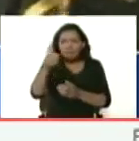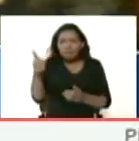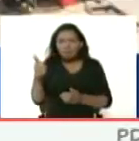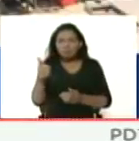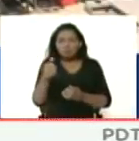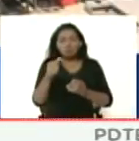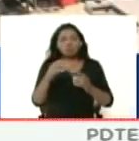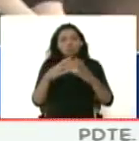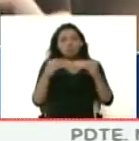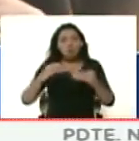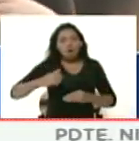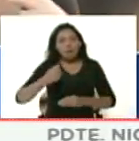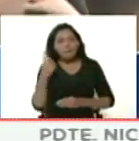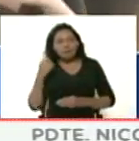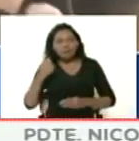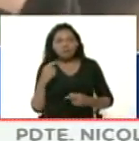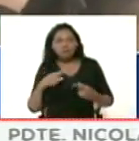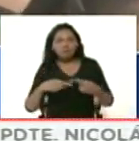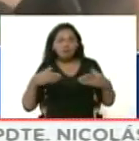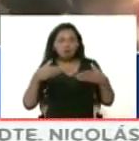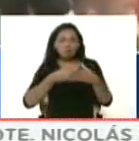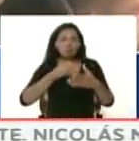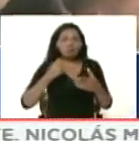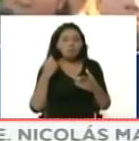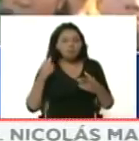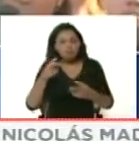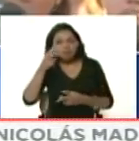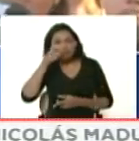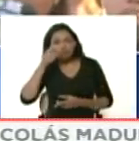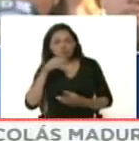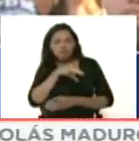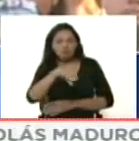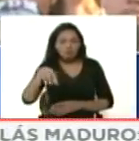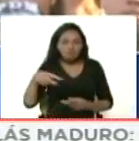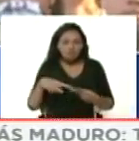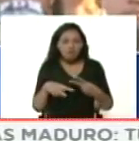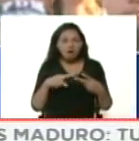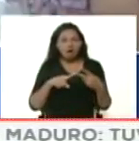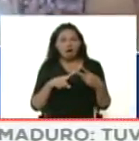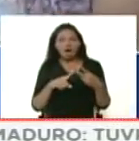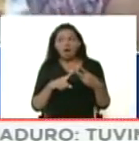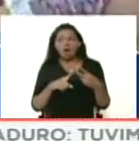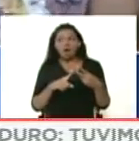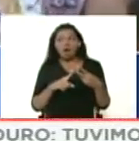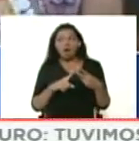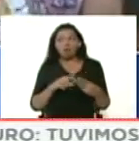organismos policiales, organismos de seguridad del Estado, organismos preventivos,